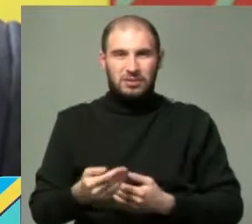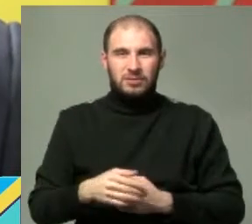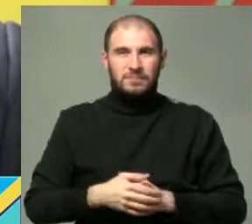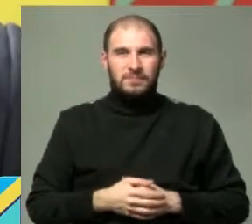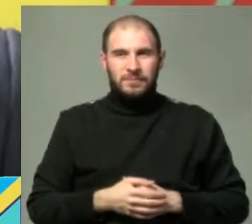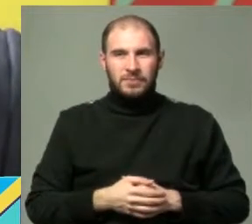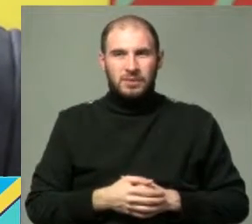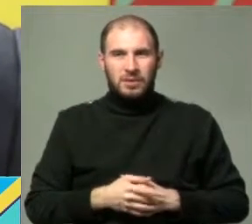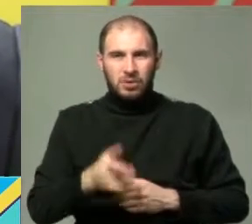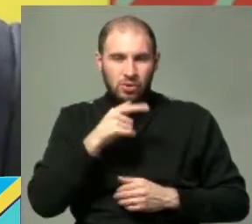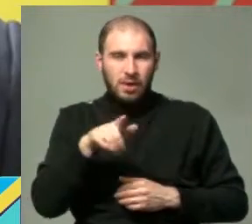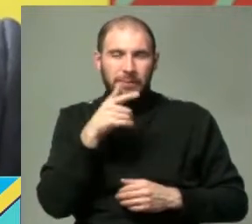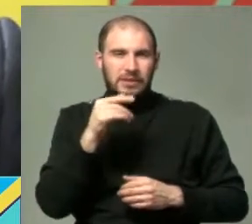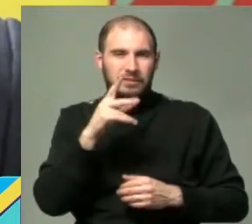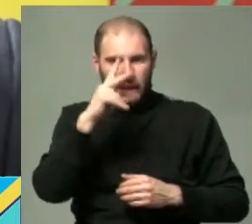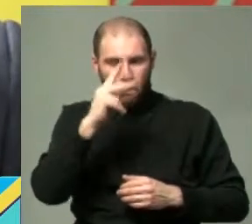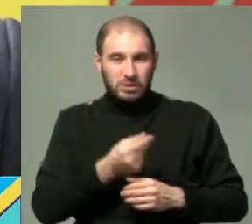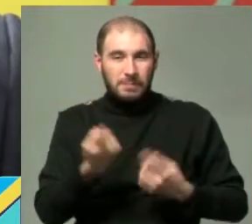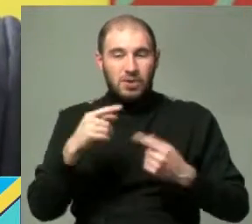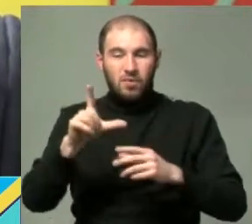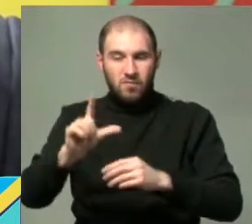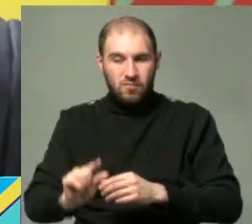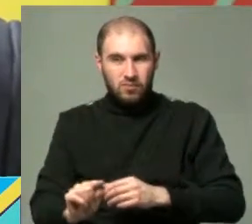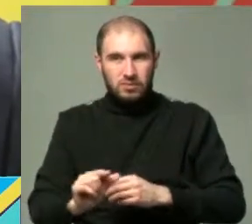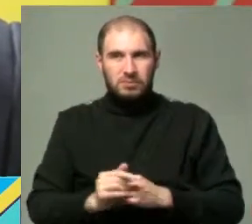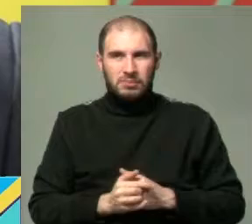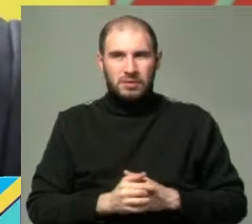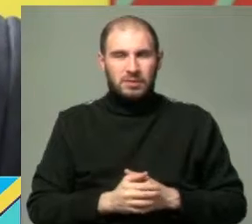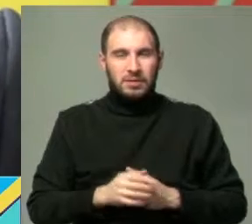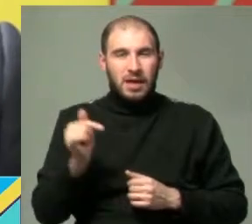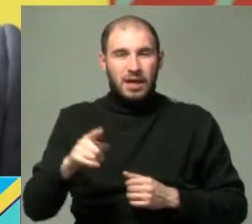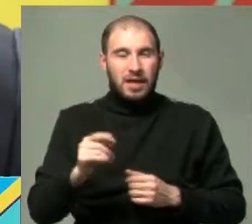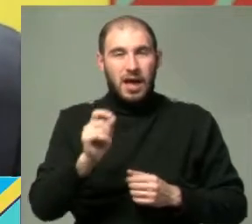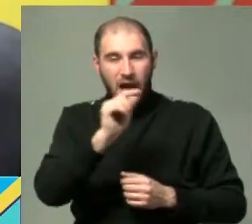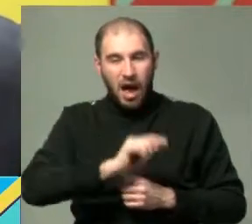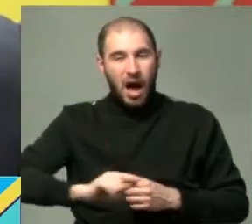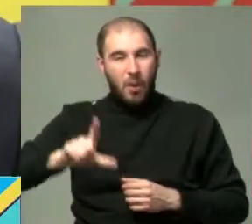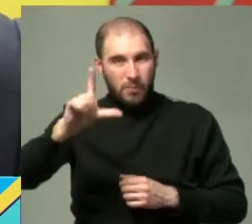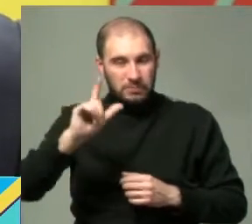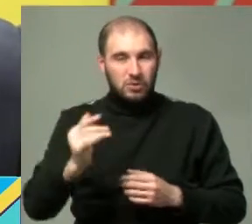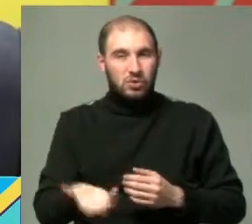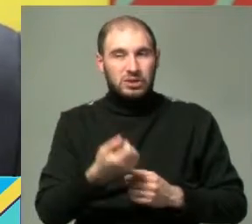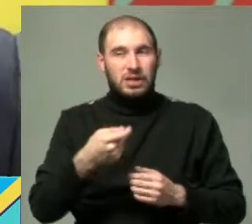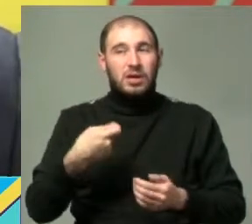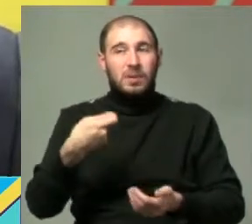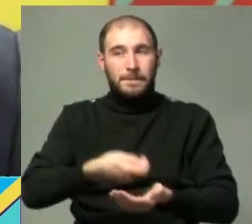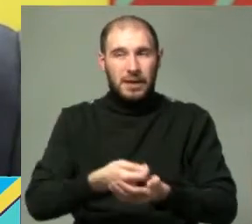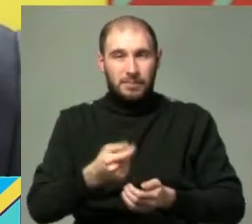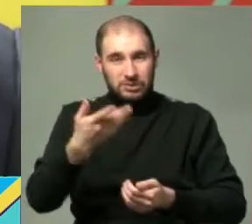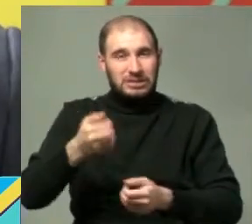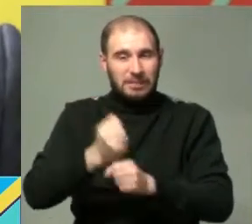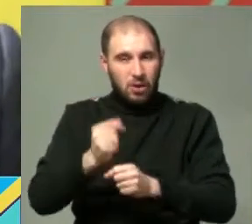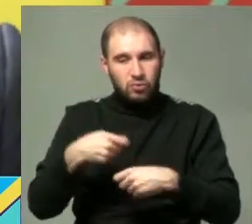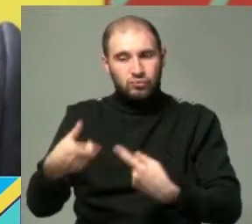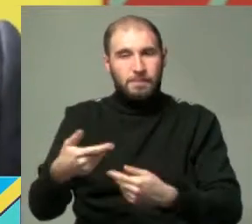impuesto que no lo vemos, pero bueno, bajando eso se podría generar un incremento en el cobro del trabajador